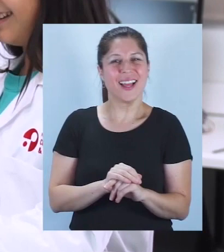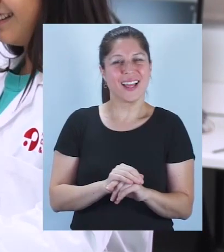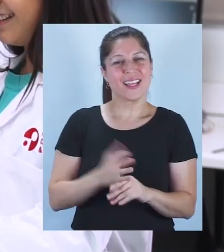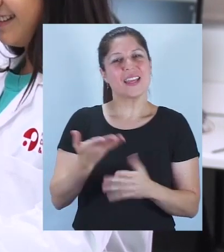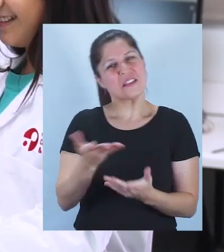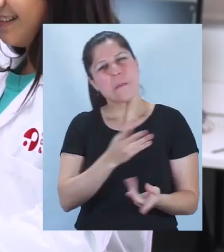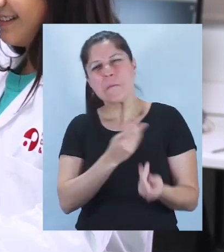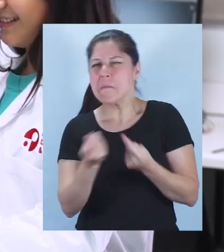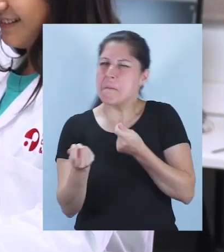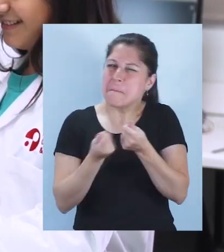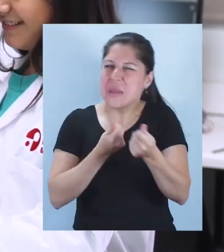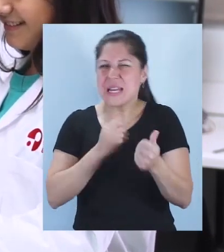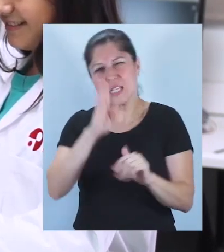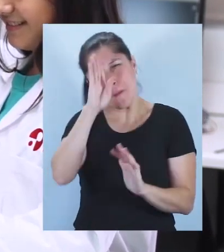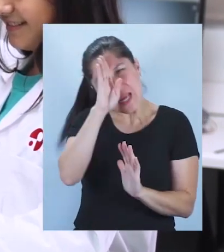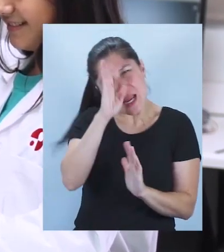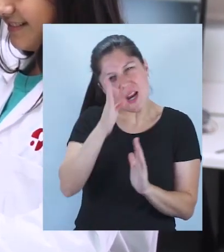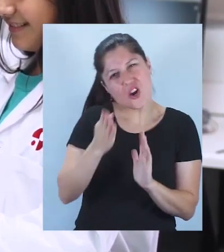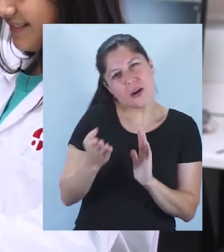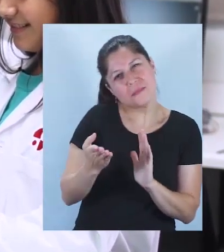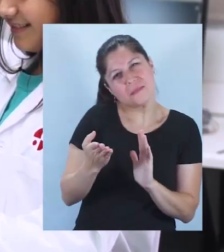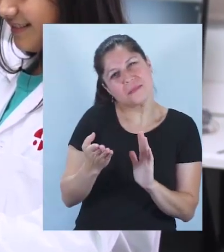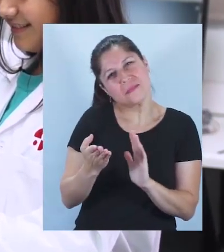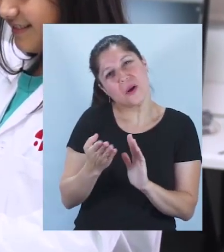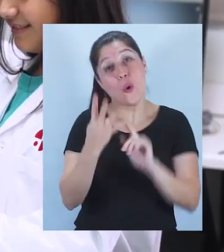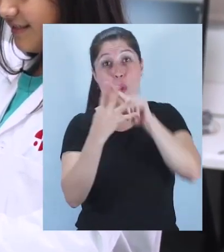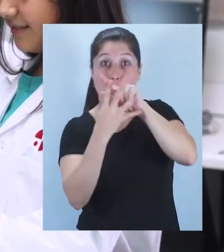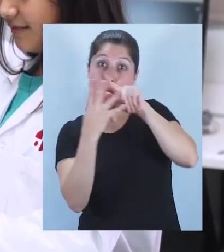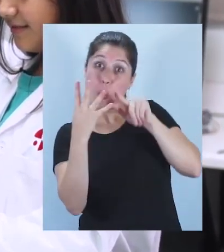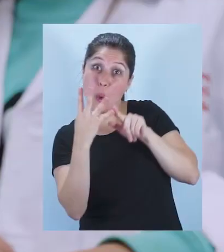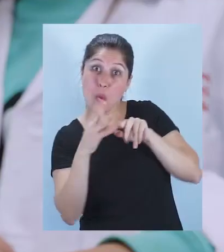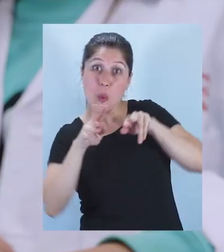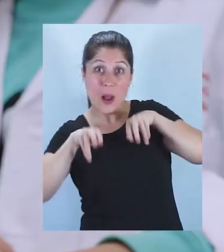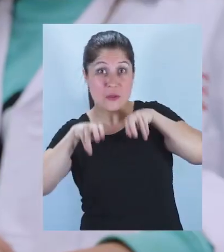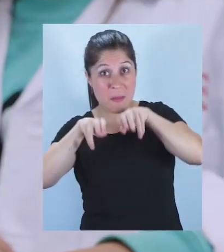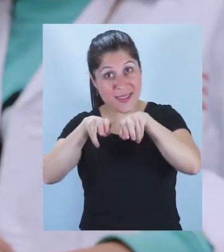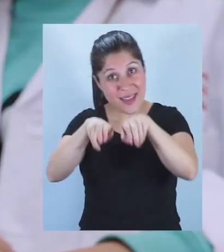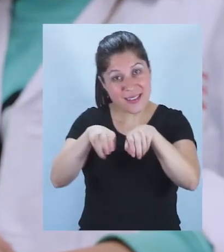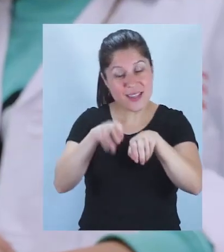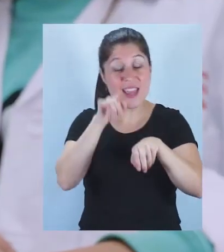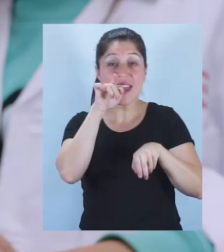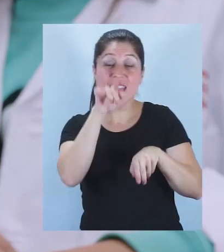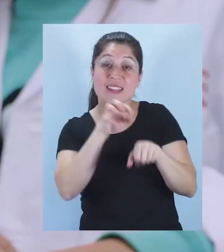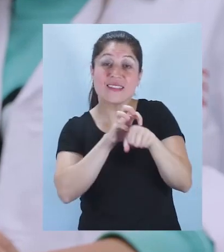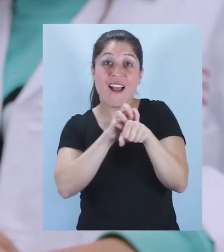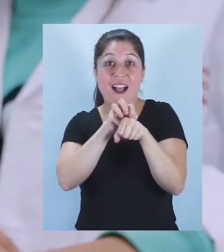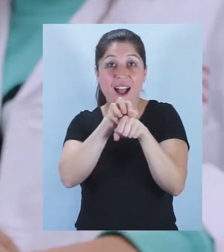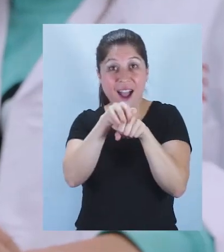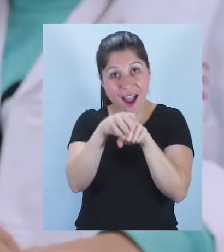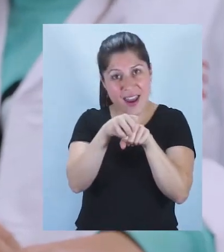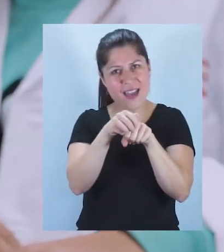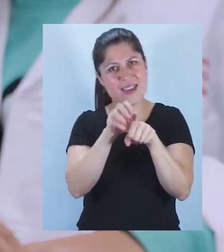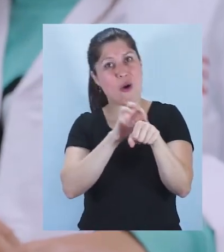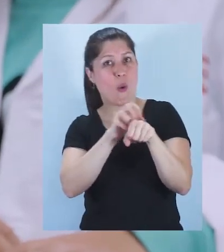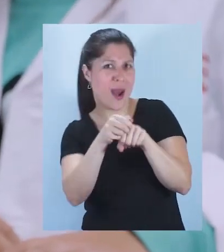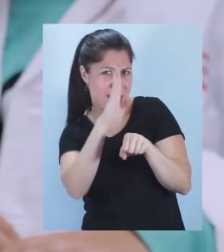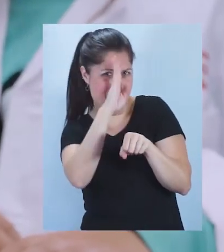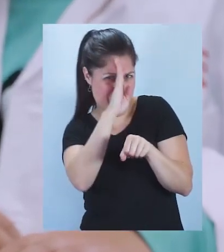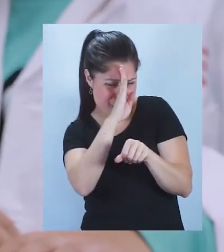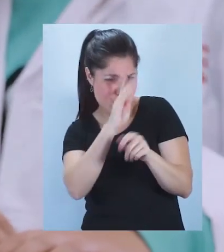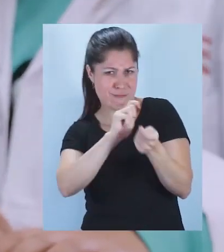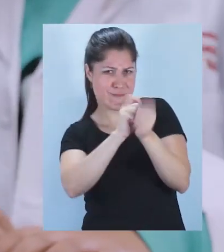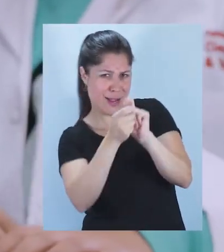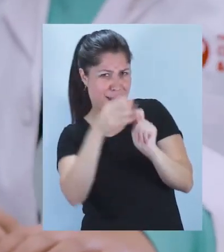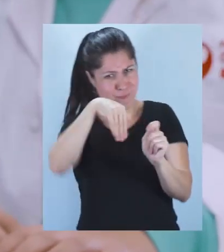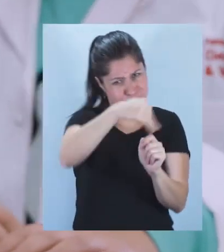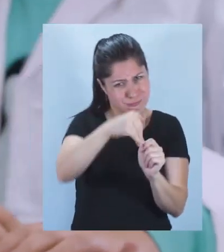Es cierto. Es más bien una especie como de perro con cuatro patas. Esta araña tiene varios o araña perro, no sé cómo